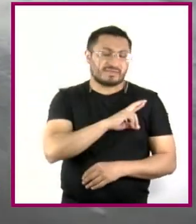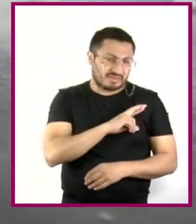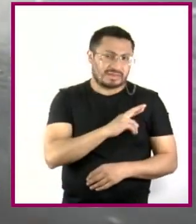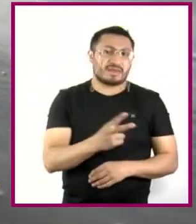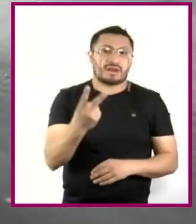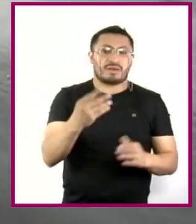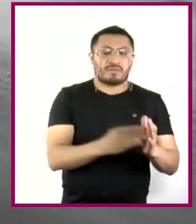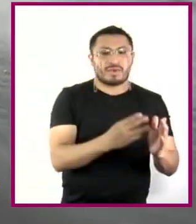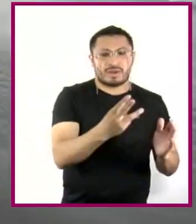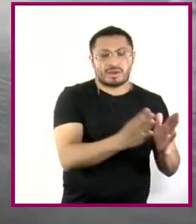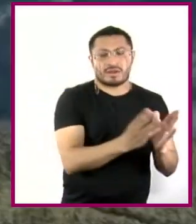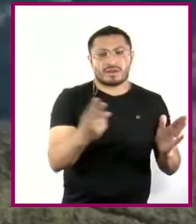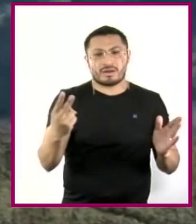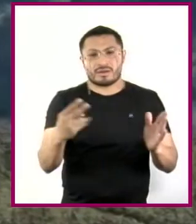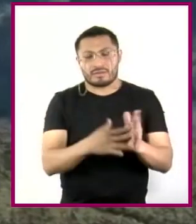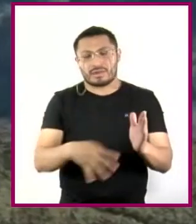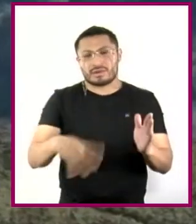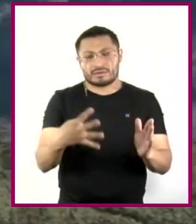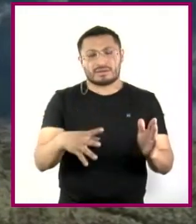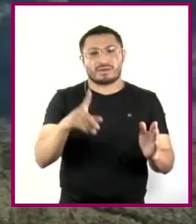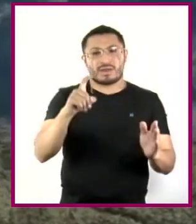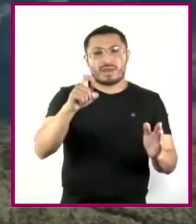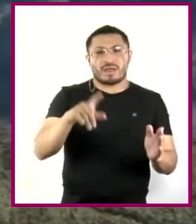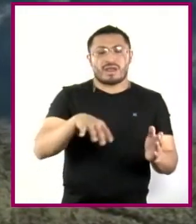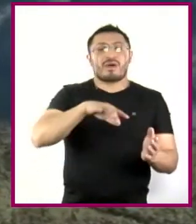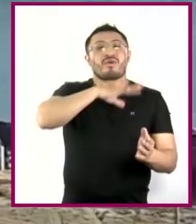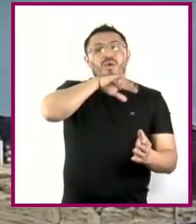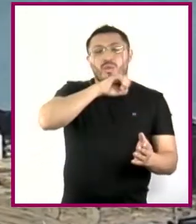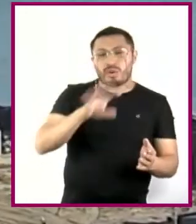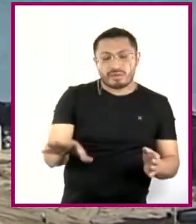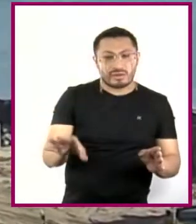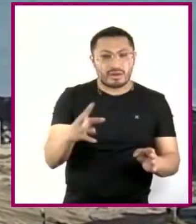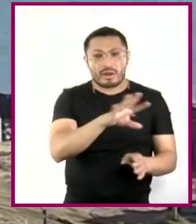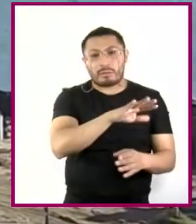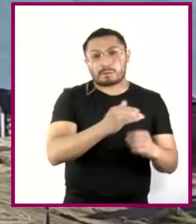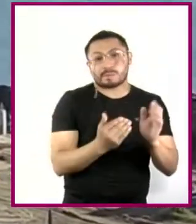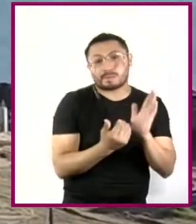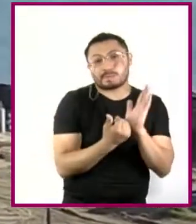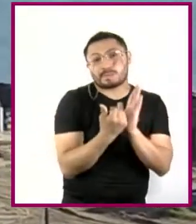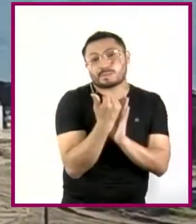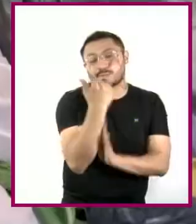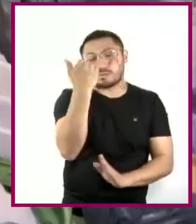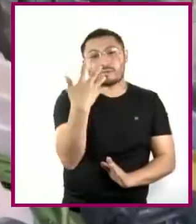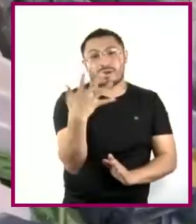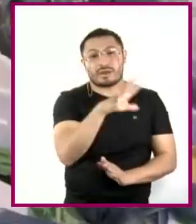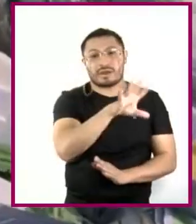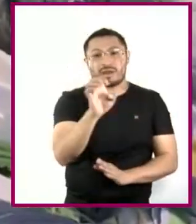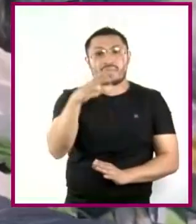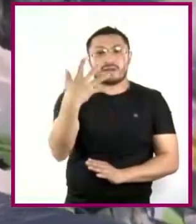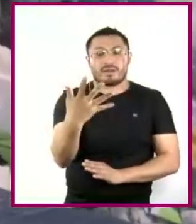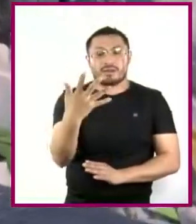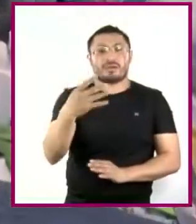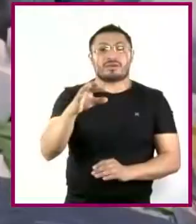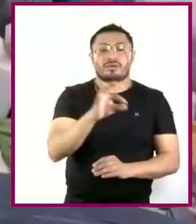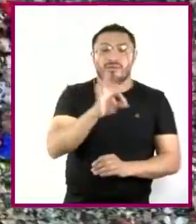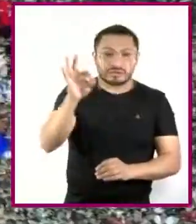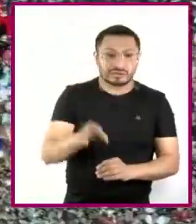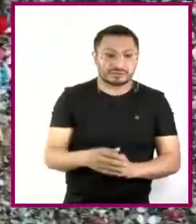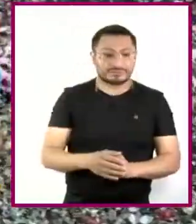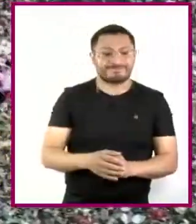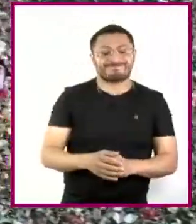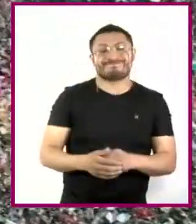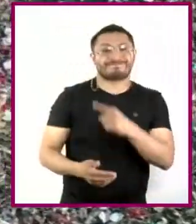2014, la degradación del agua incrementó en 505%. La degradación por residuos creció en